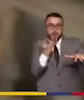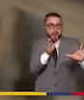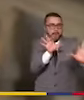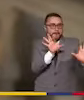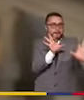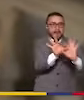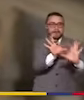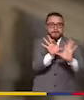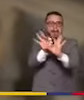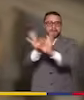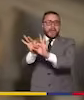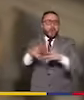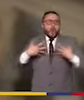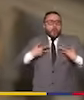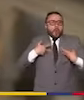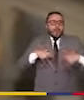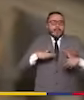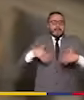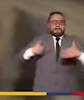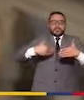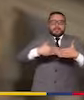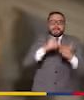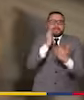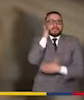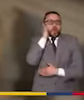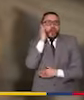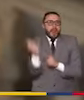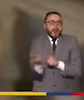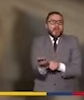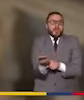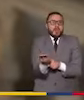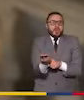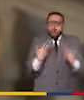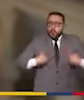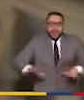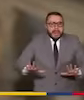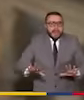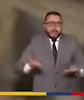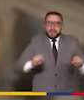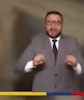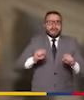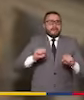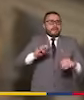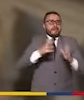cualquier procedimiento que se haga en un celular, sea guardarlo, sea transmitir, etc.